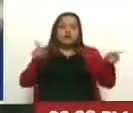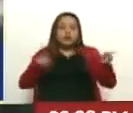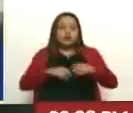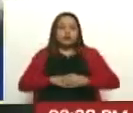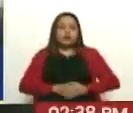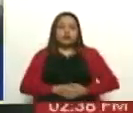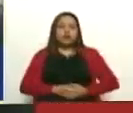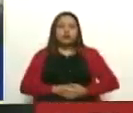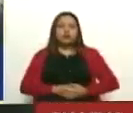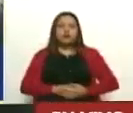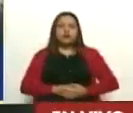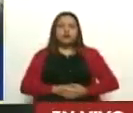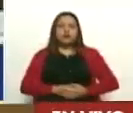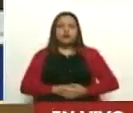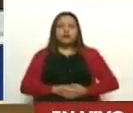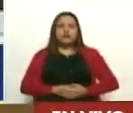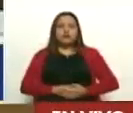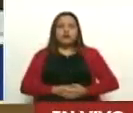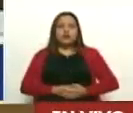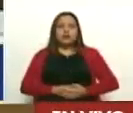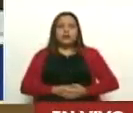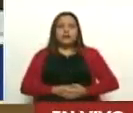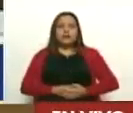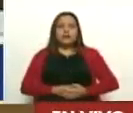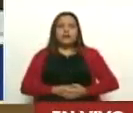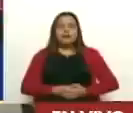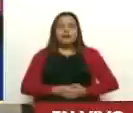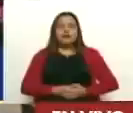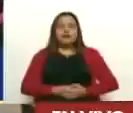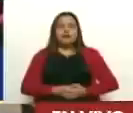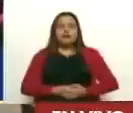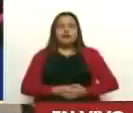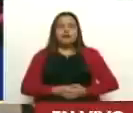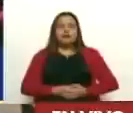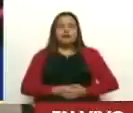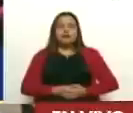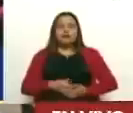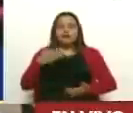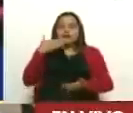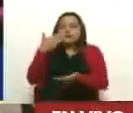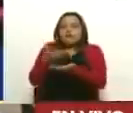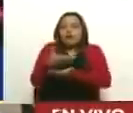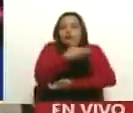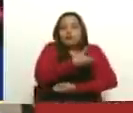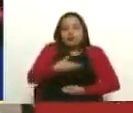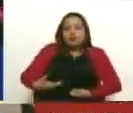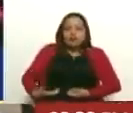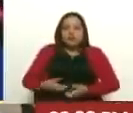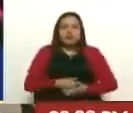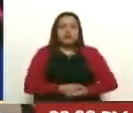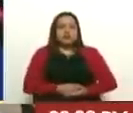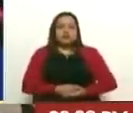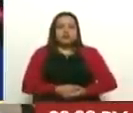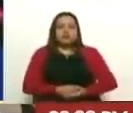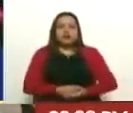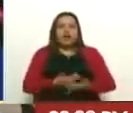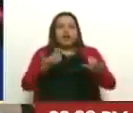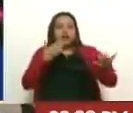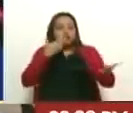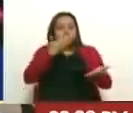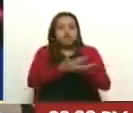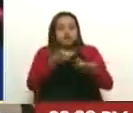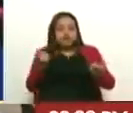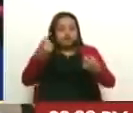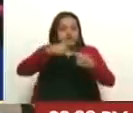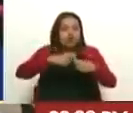Política Interior de la Asamblea Nacional, Diosdado Cabello Rondón. Gracias, señor presidente. Es para solicitar la incorporación de una